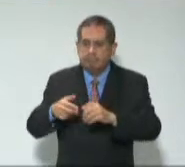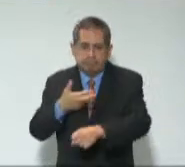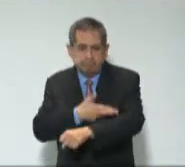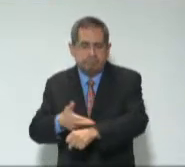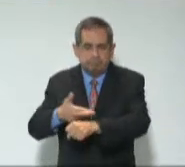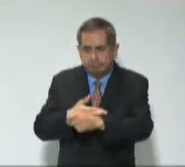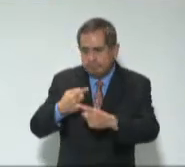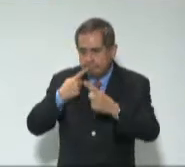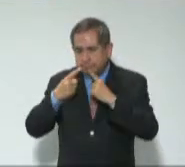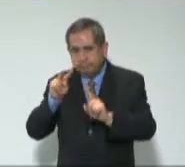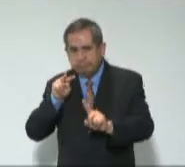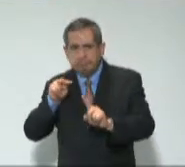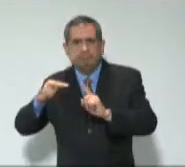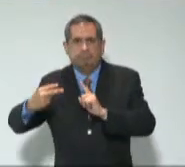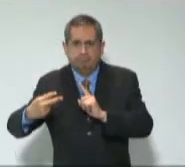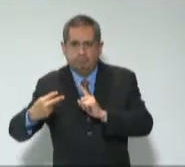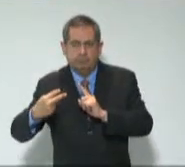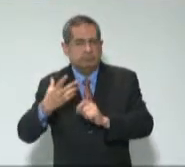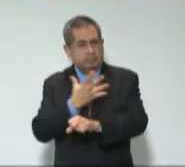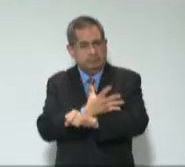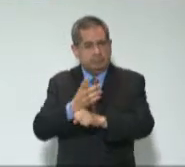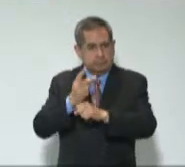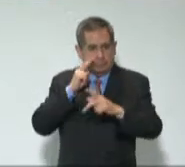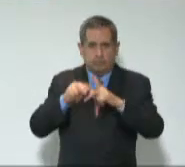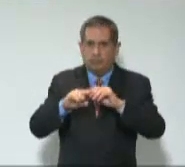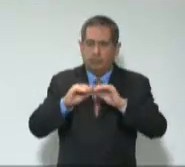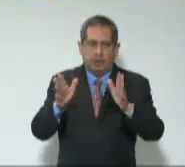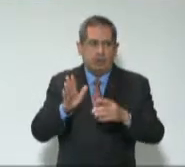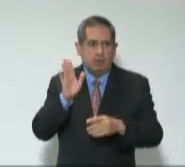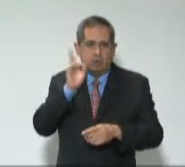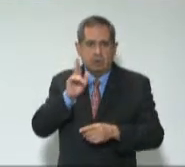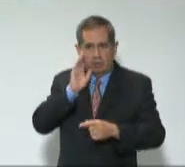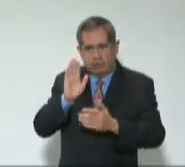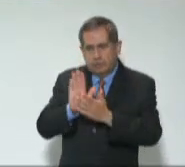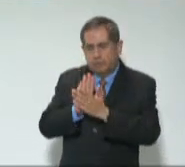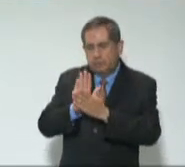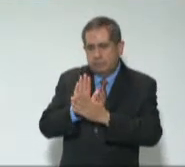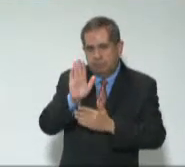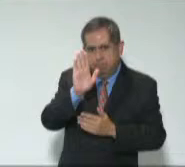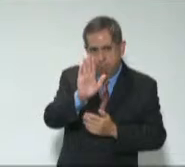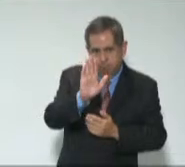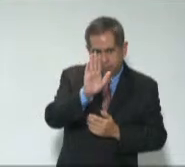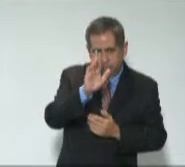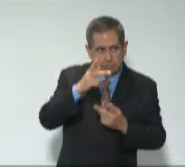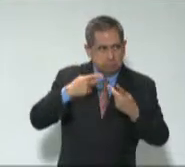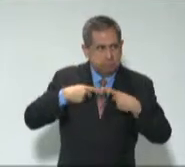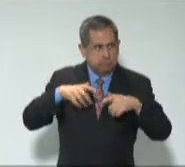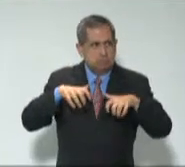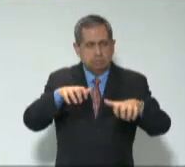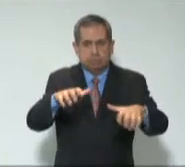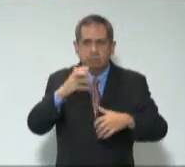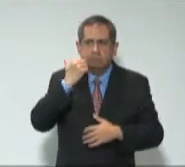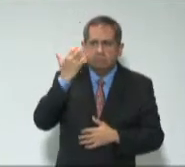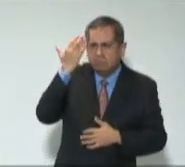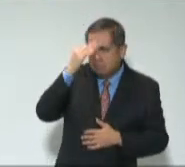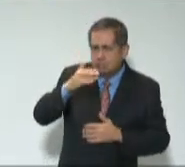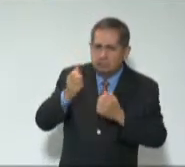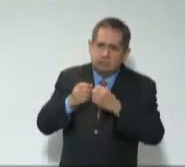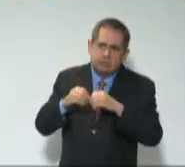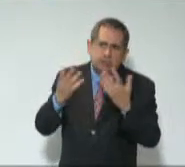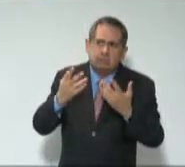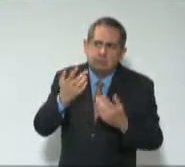un enfoque de transparencia y rendición de cuentas es lo que pide la sociedad y es lo que merecen las